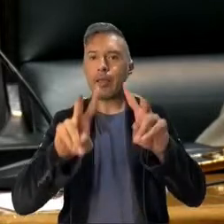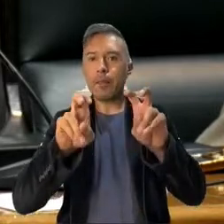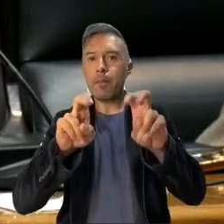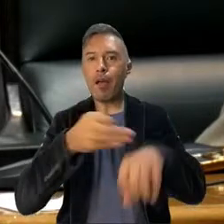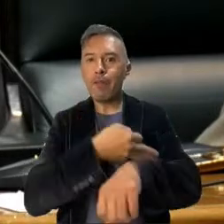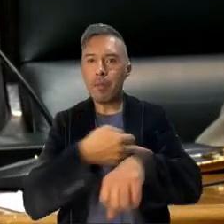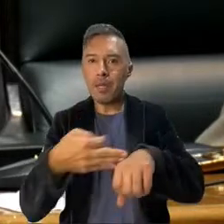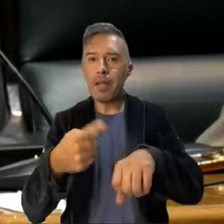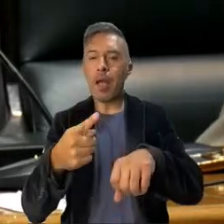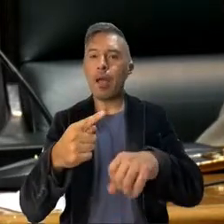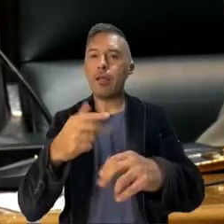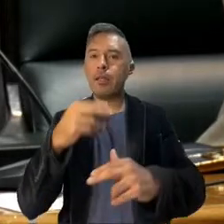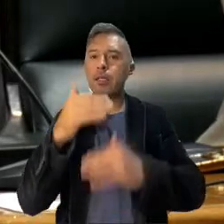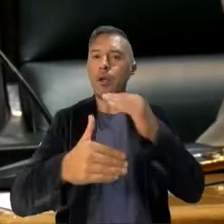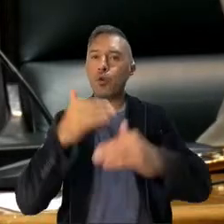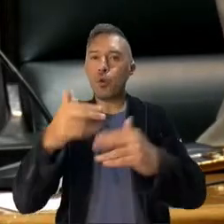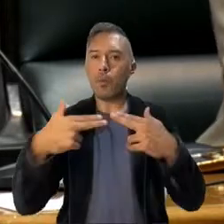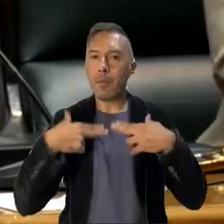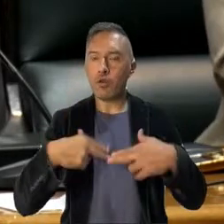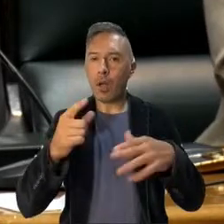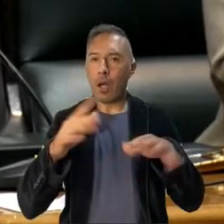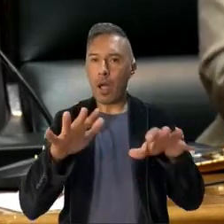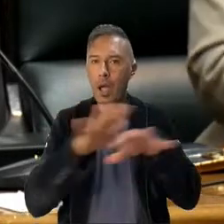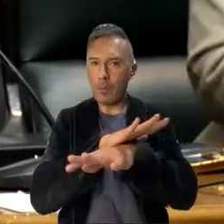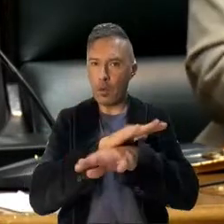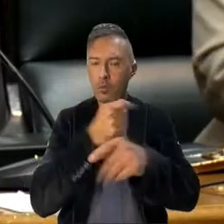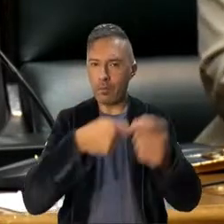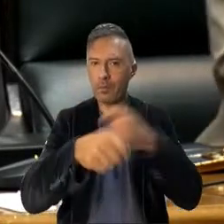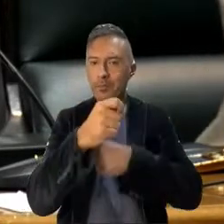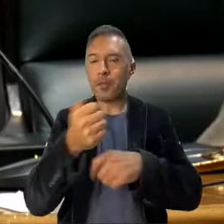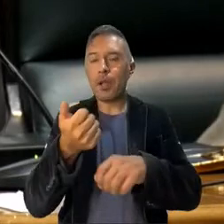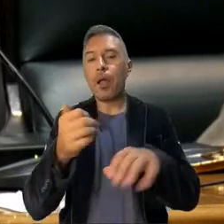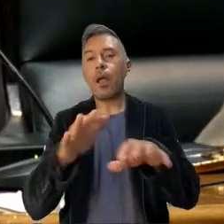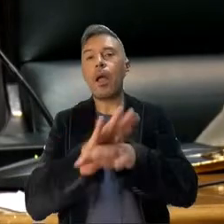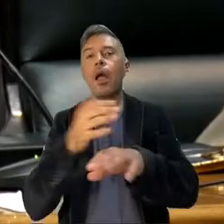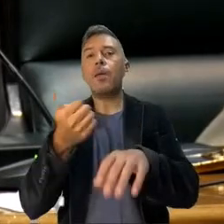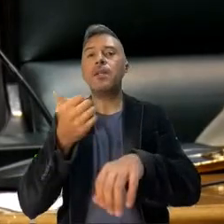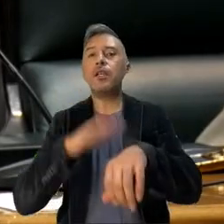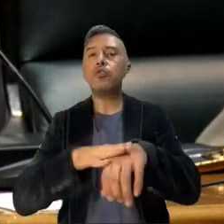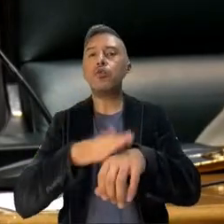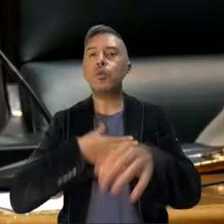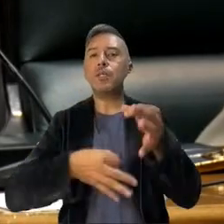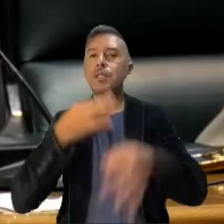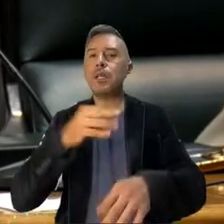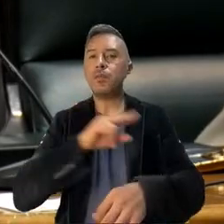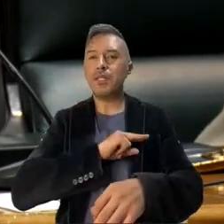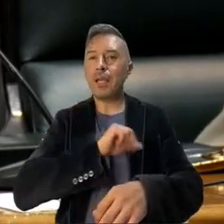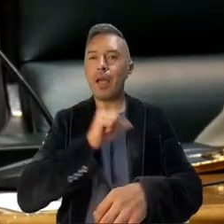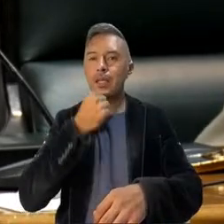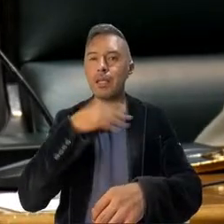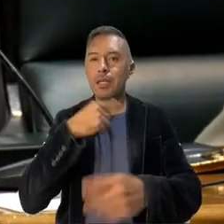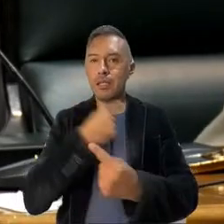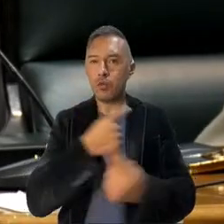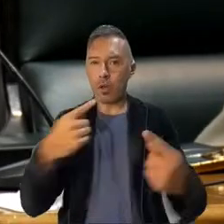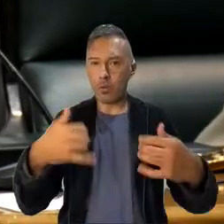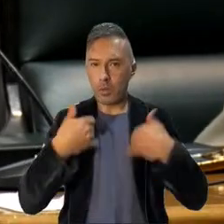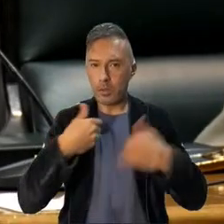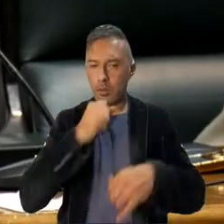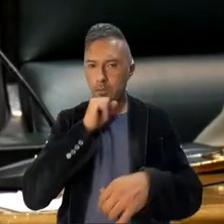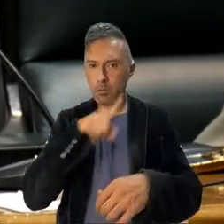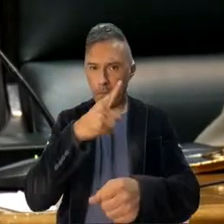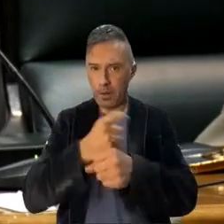Cambio de turno, Procuración y Administración de Justicia, especial de los derechos de las niñas, niños, adolescentes y la primera